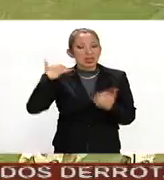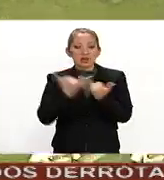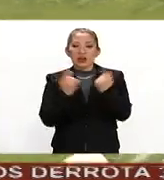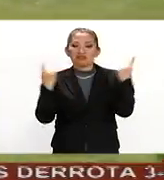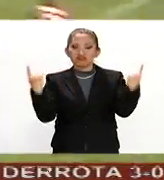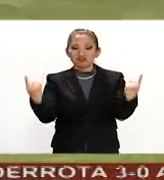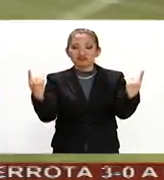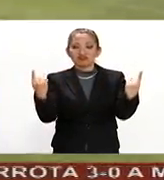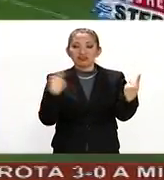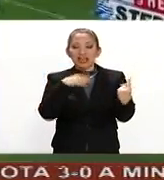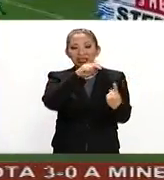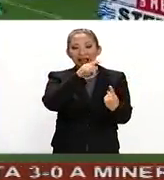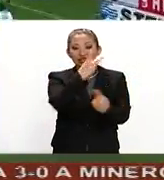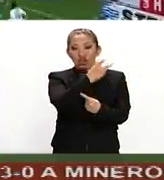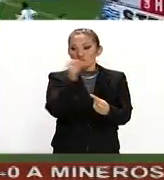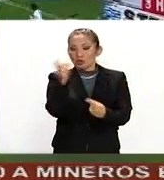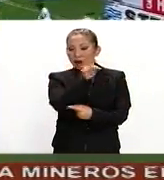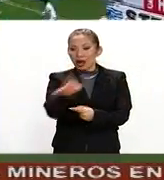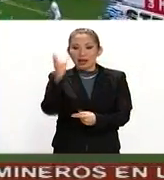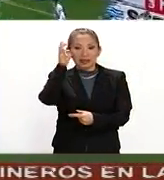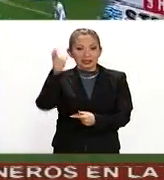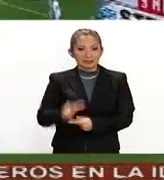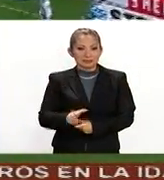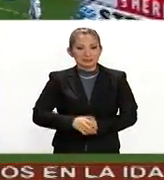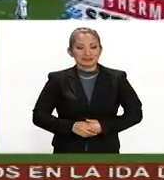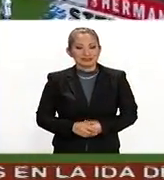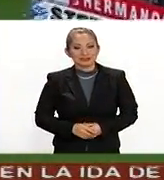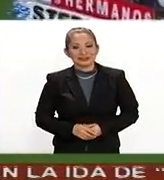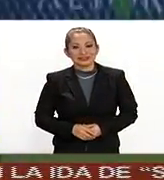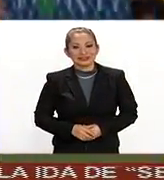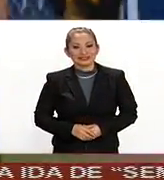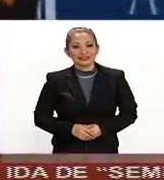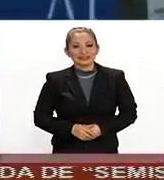a 1, Necaxa gana 2-1 a Pachuca.